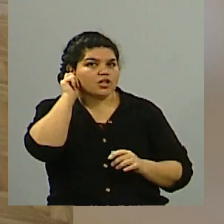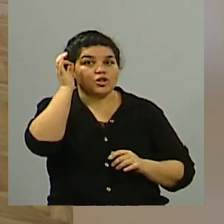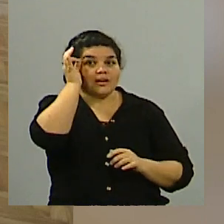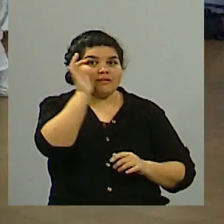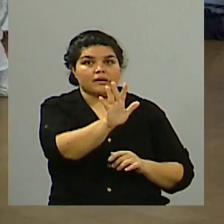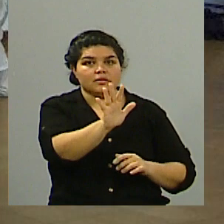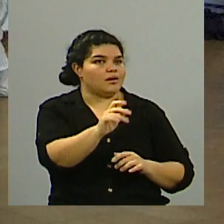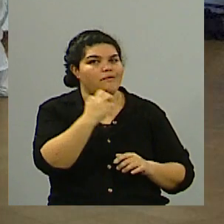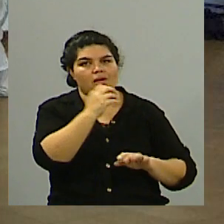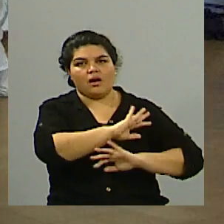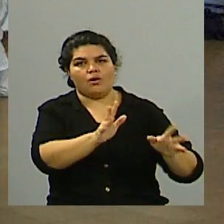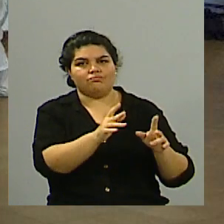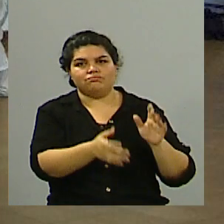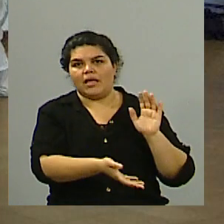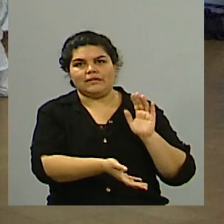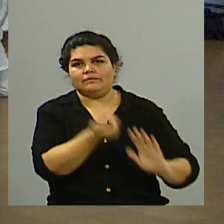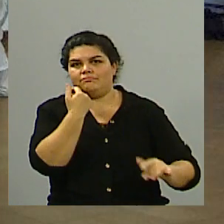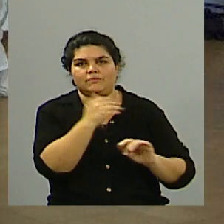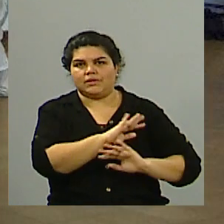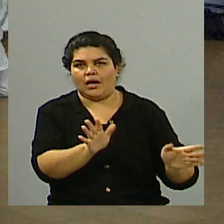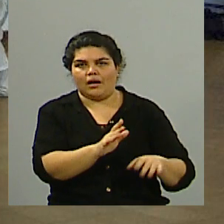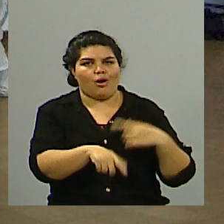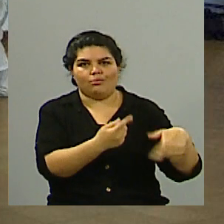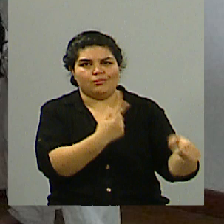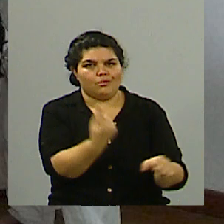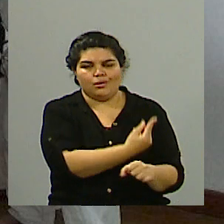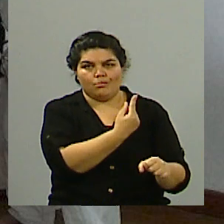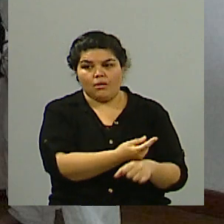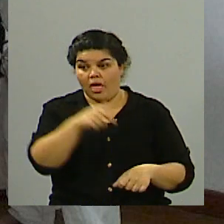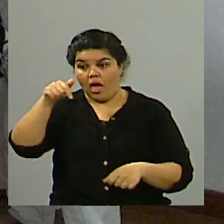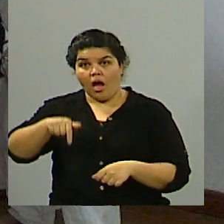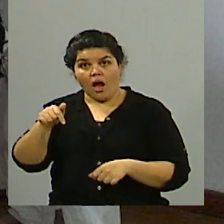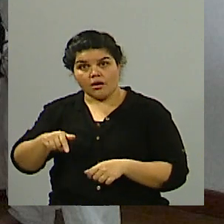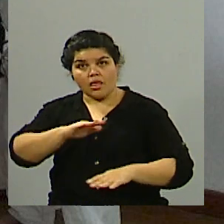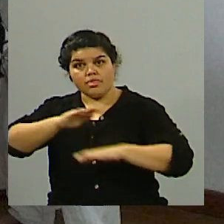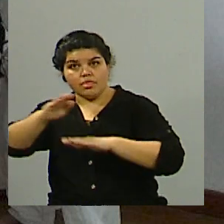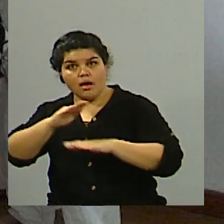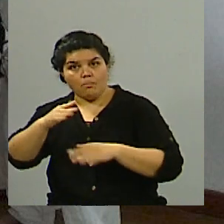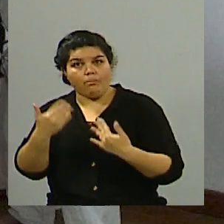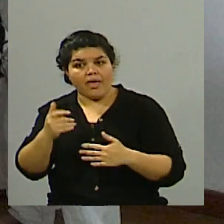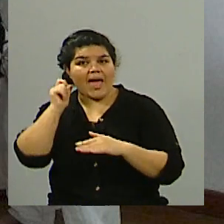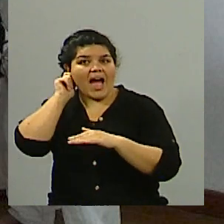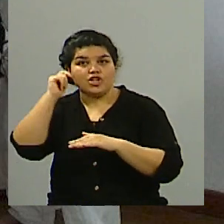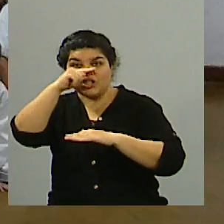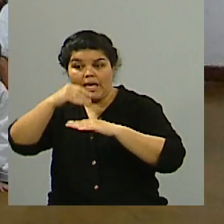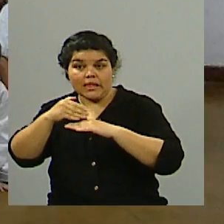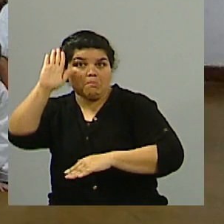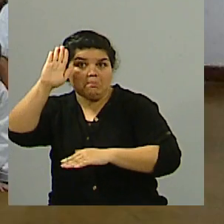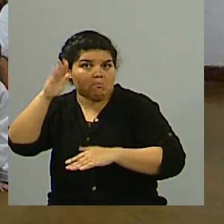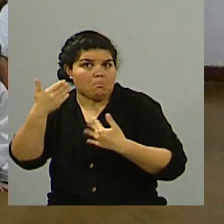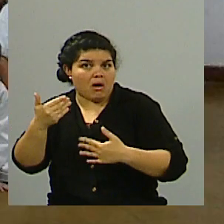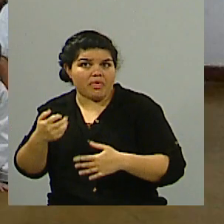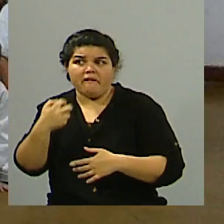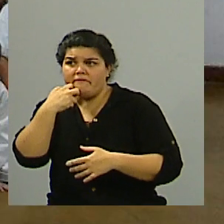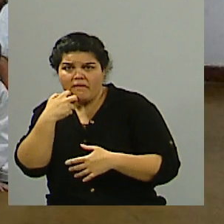años tenés, uh-huh. obviamente vas adaptando la práctica, pero tenés más conocimiento y vas mejorando. Así que mientras te dé el cuerpo y el